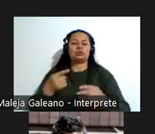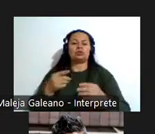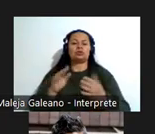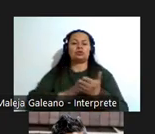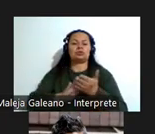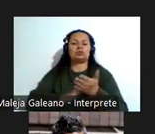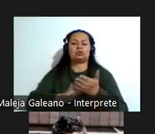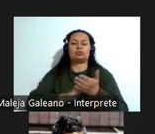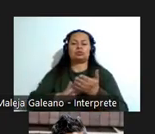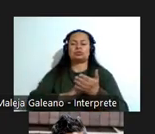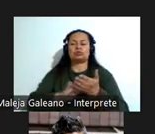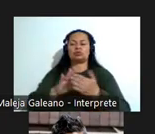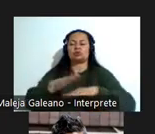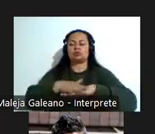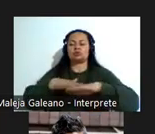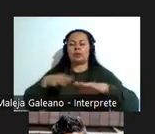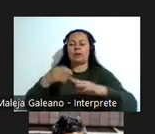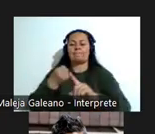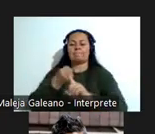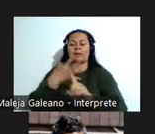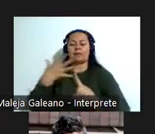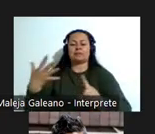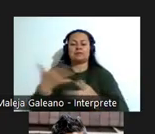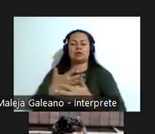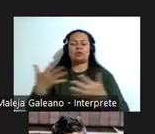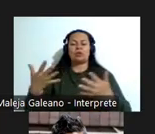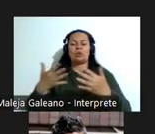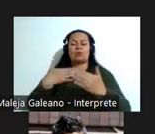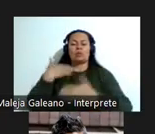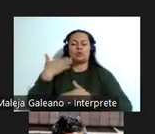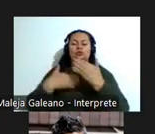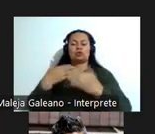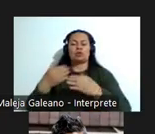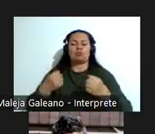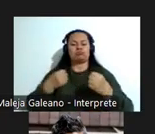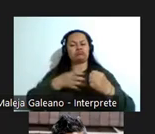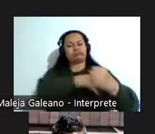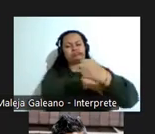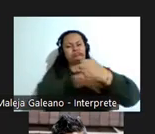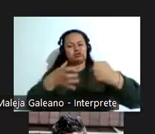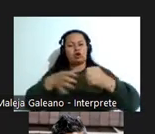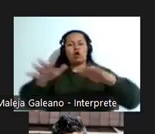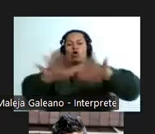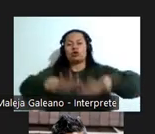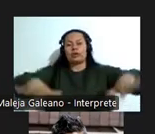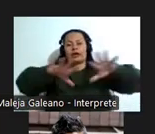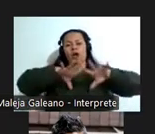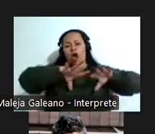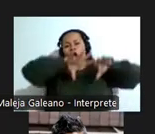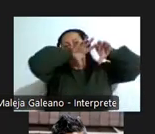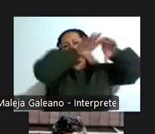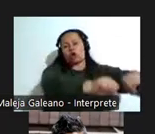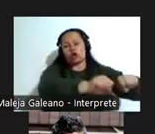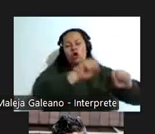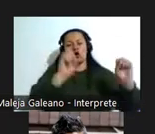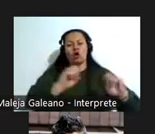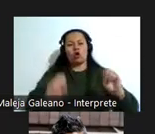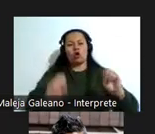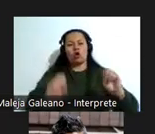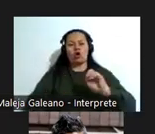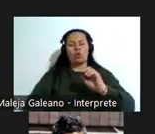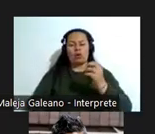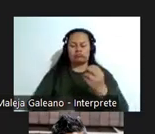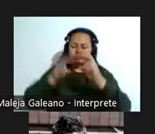como superficies de impacto de unas tramas de poder o como territorios de conquista o como territorios de explotación, sino investigar